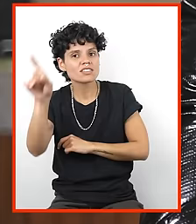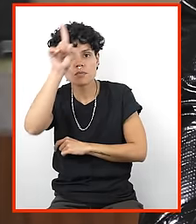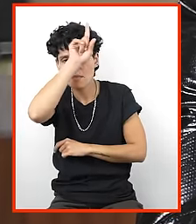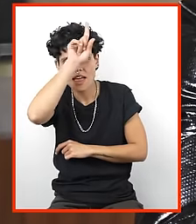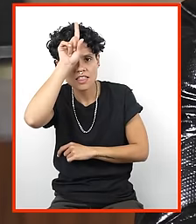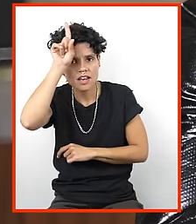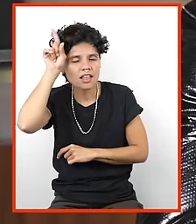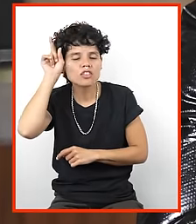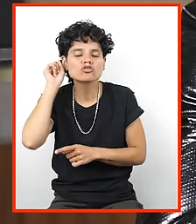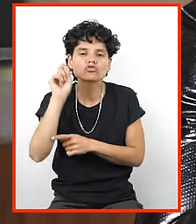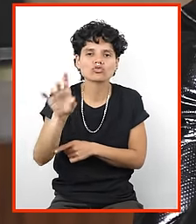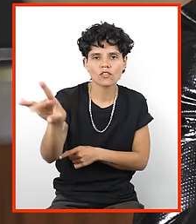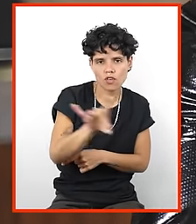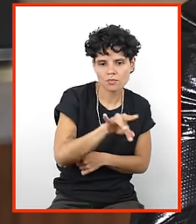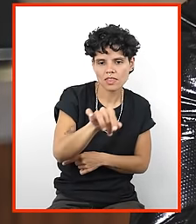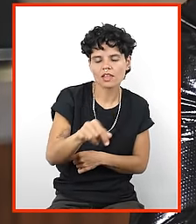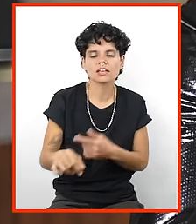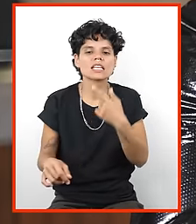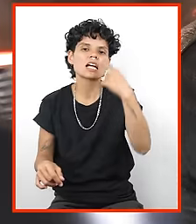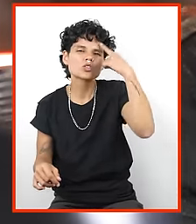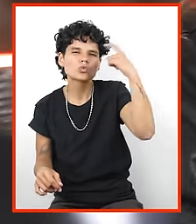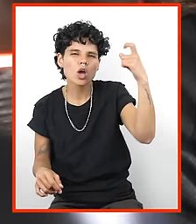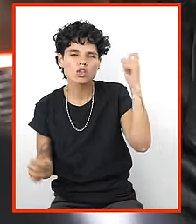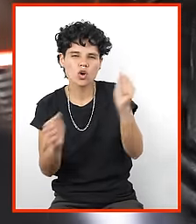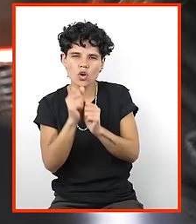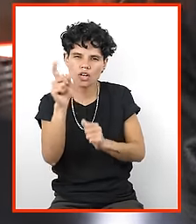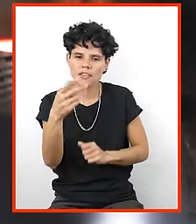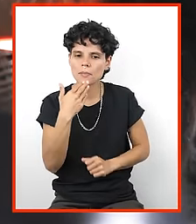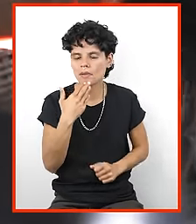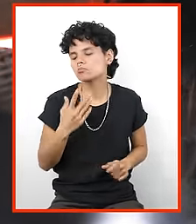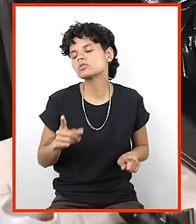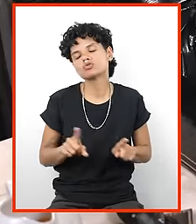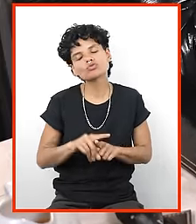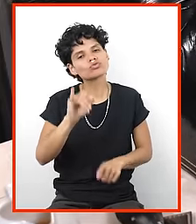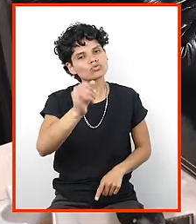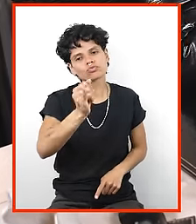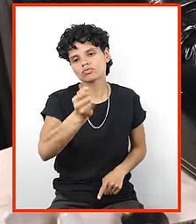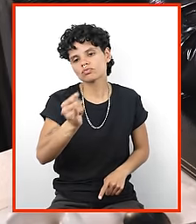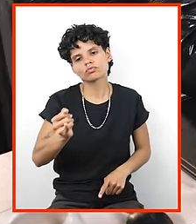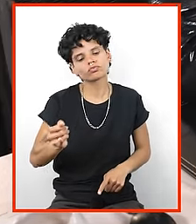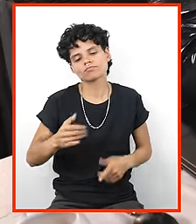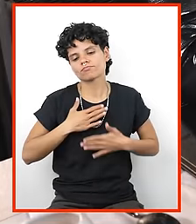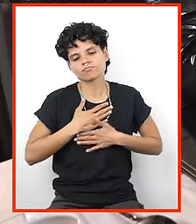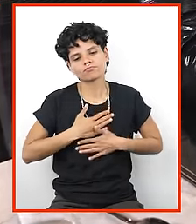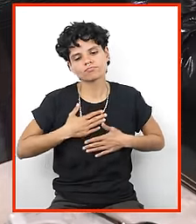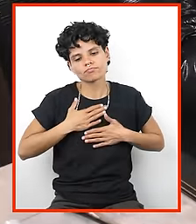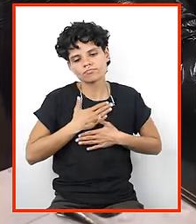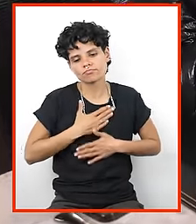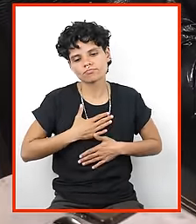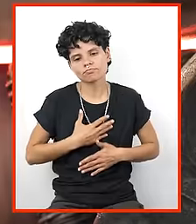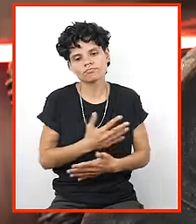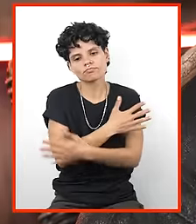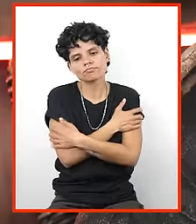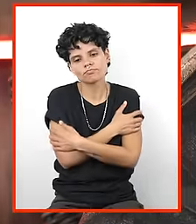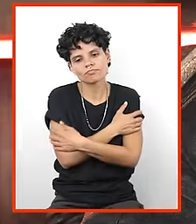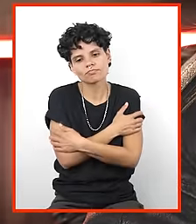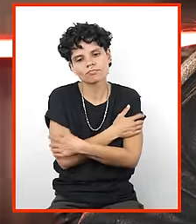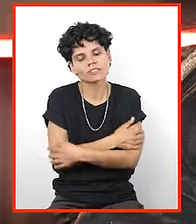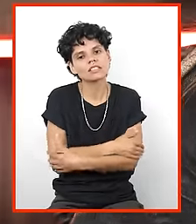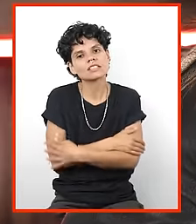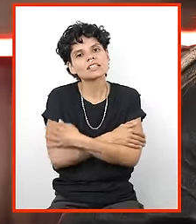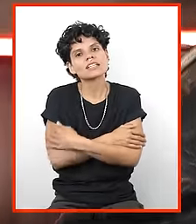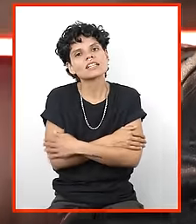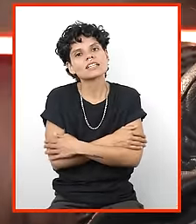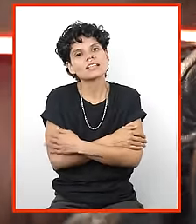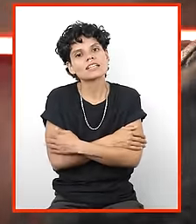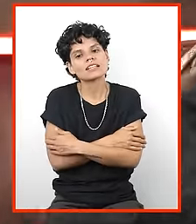vaya. ¿Y el sueño, un feat con ella de repente? Totalmente. Sí, totalmente, absolutamente. Sí. Está un poco más difícil,